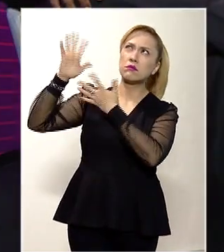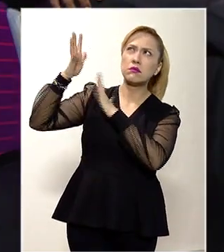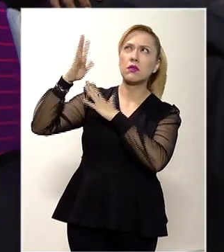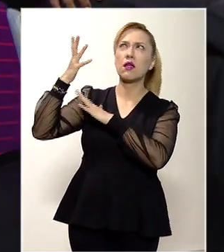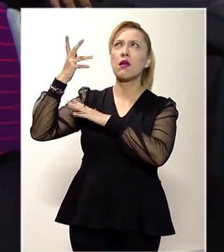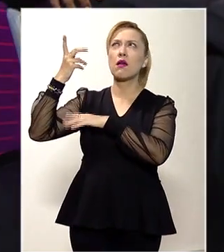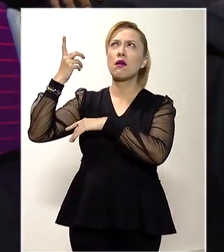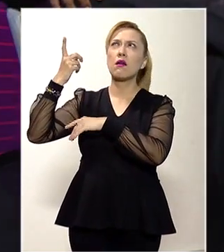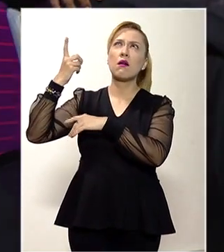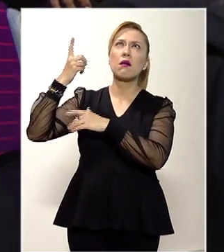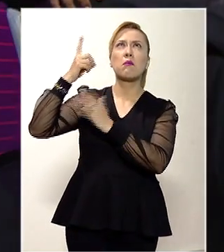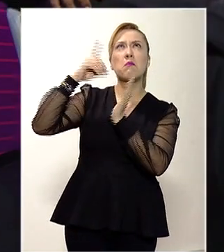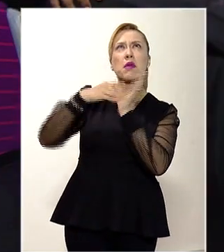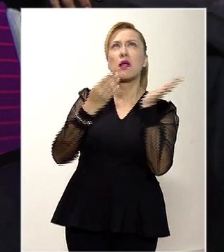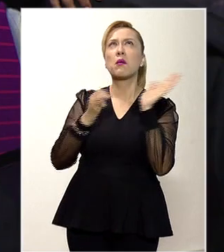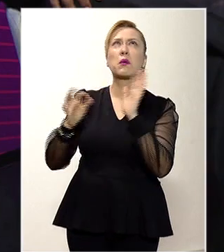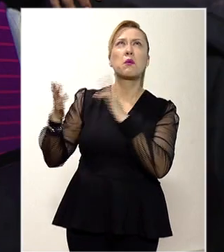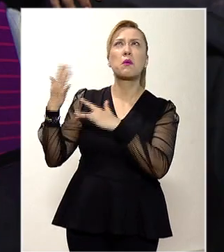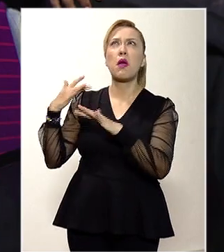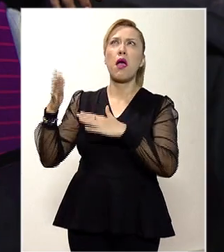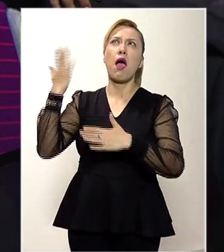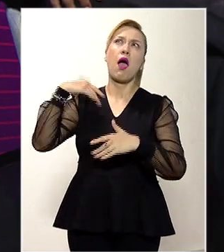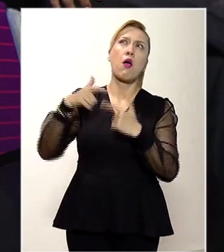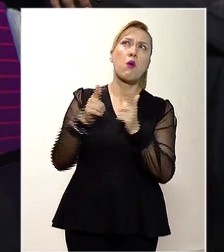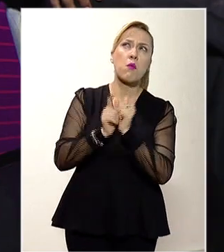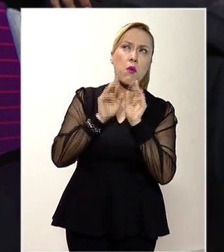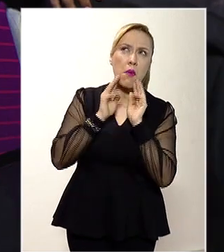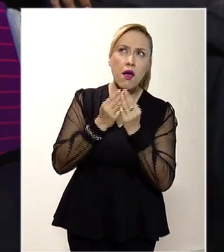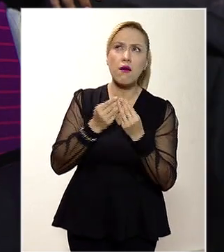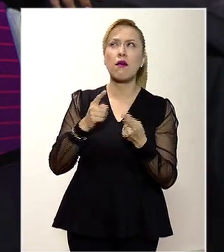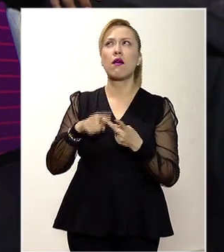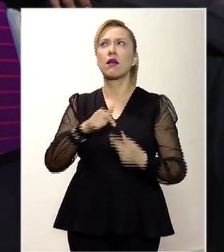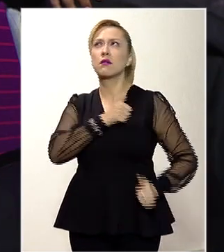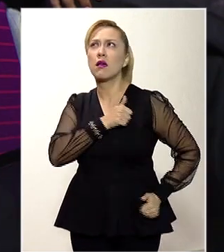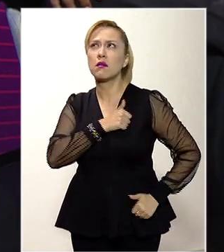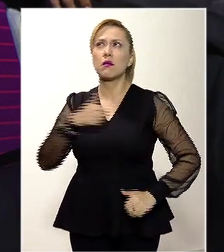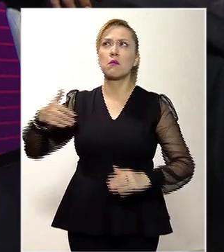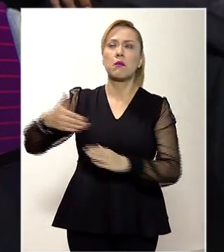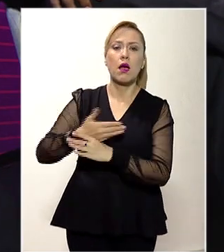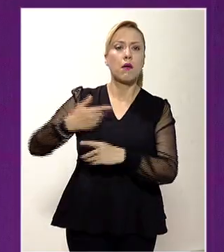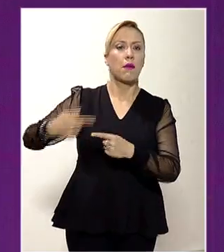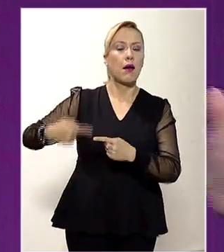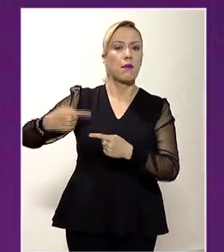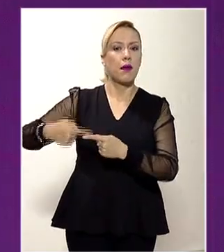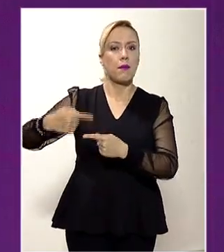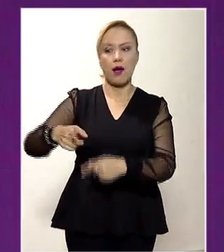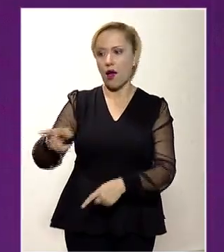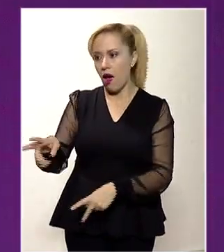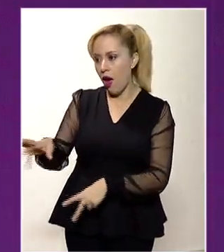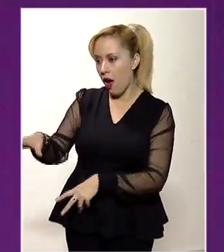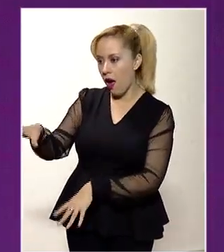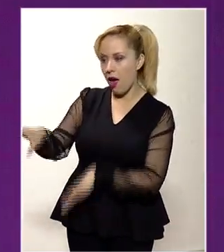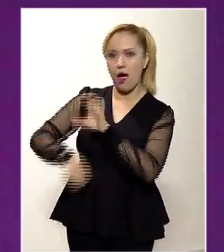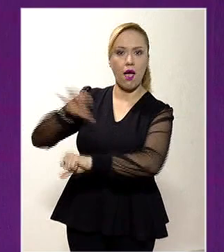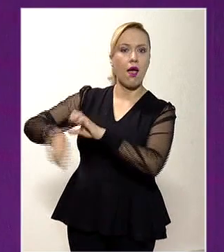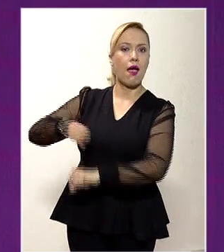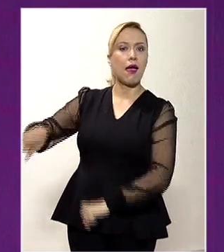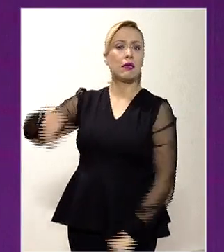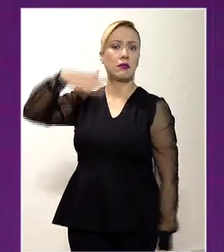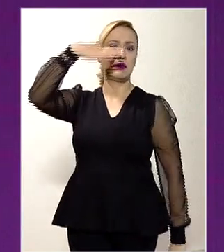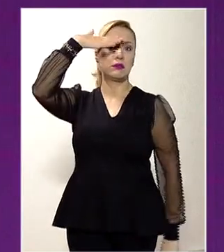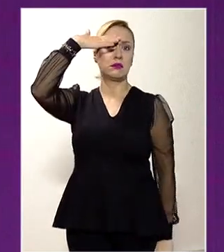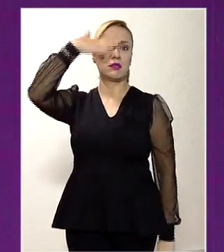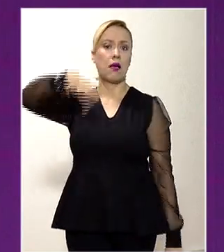tal cártel enfrentándose con tal cártel, estaba el ejército y empieza a hacer un análisis y es uno y otro y otro y otro caso. La participación es eso, tienen que